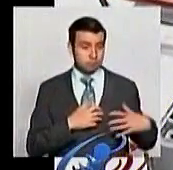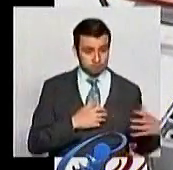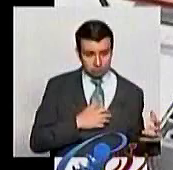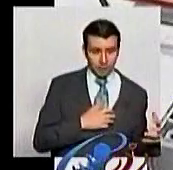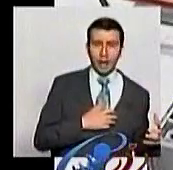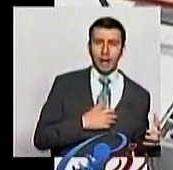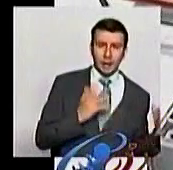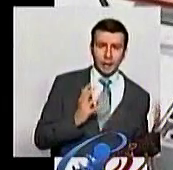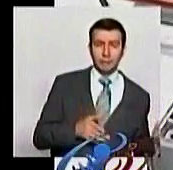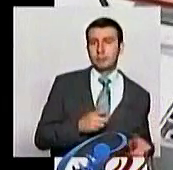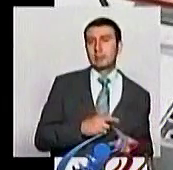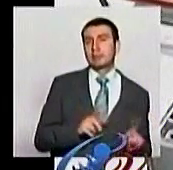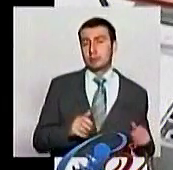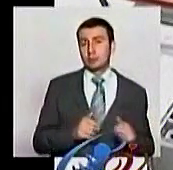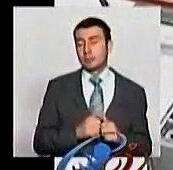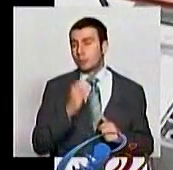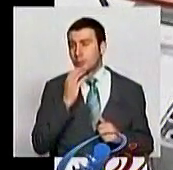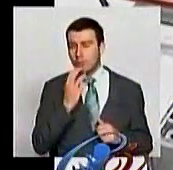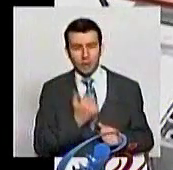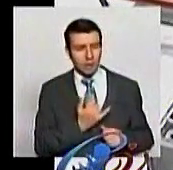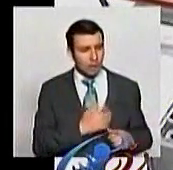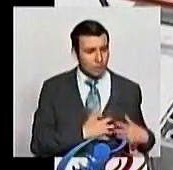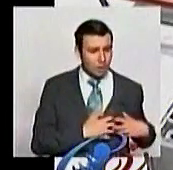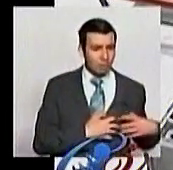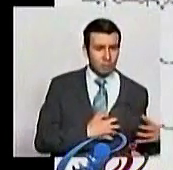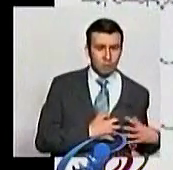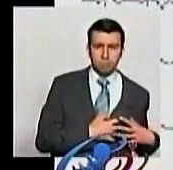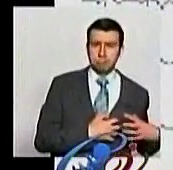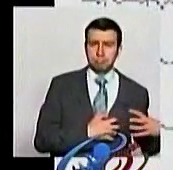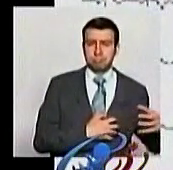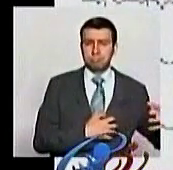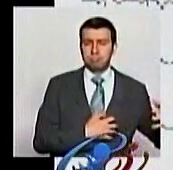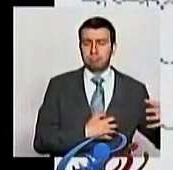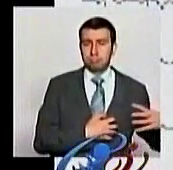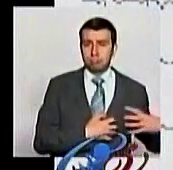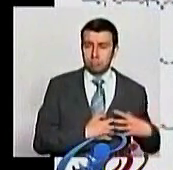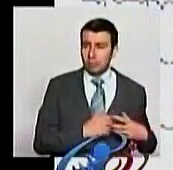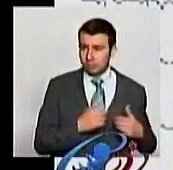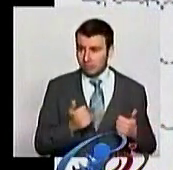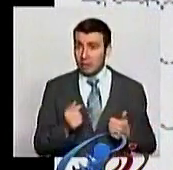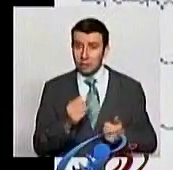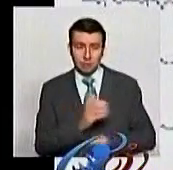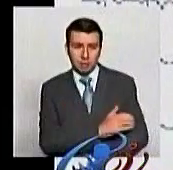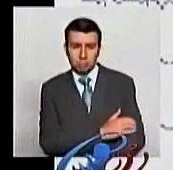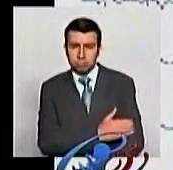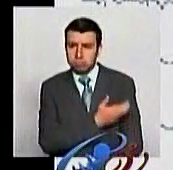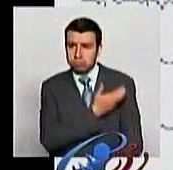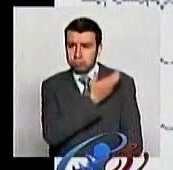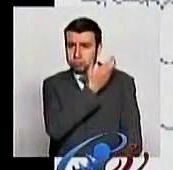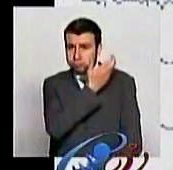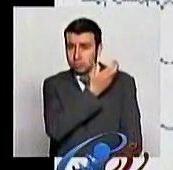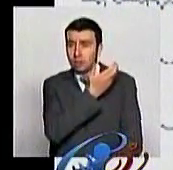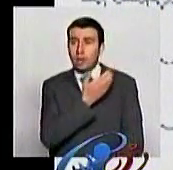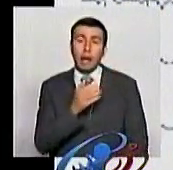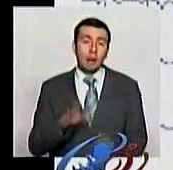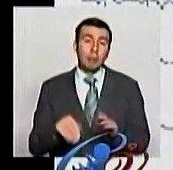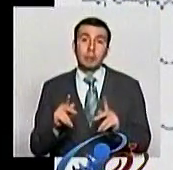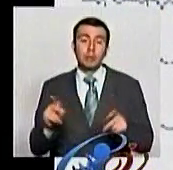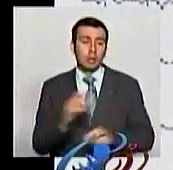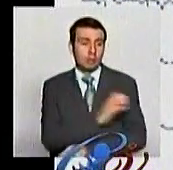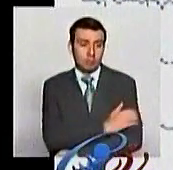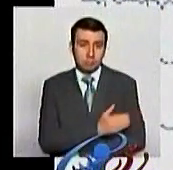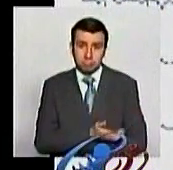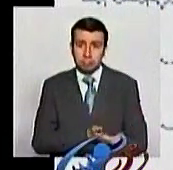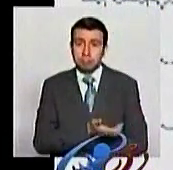izquierdo nosotros tratamos de ver si el paciente tiene controlada la presión, porque los hipertensos tienden a crecer el